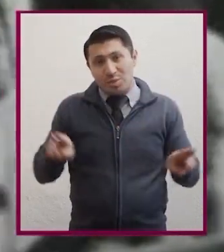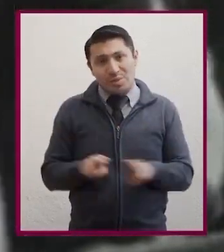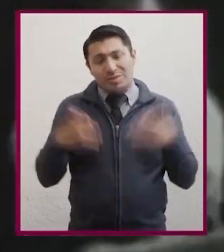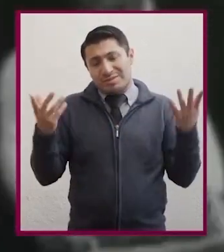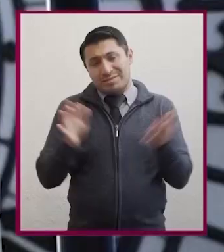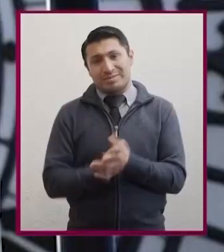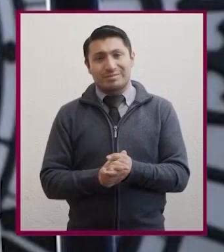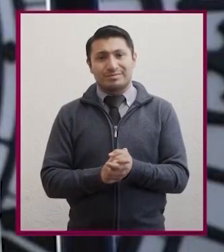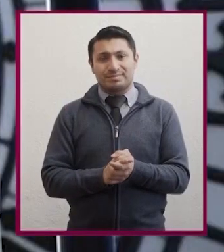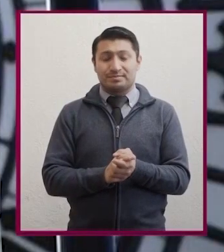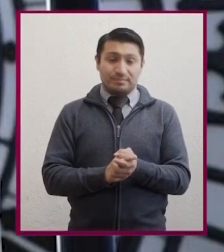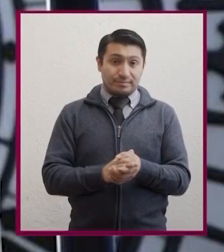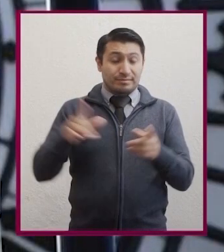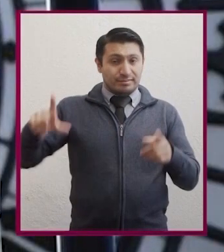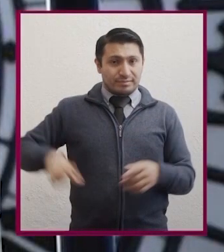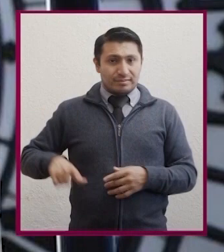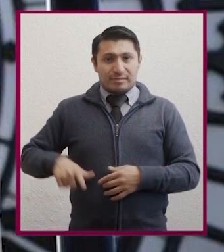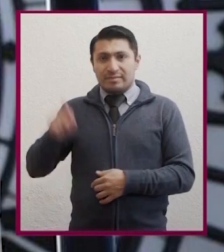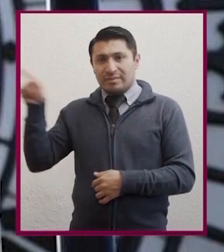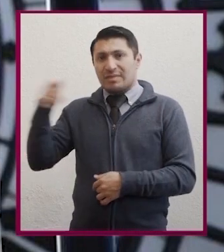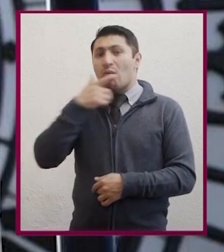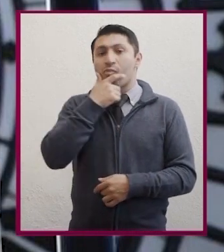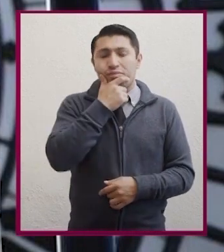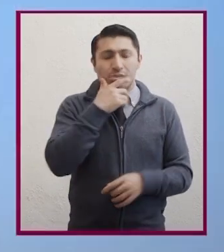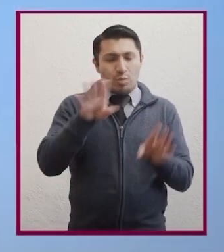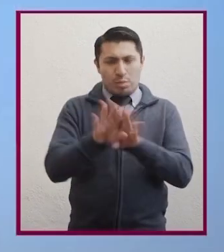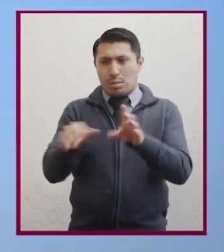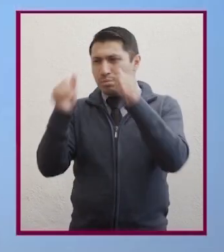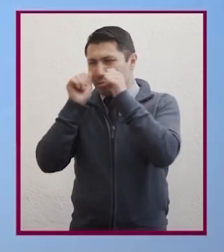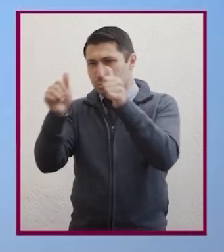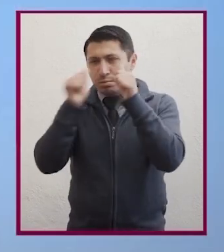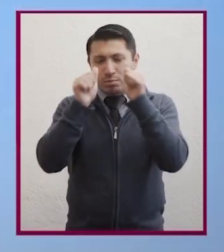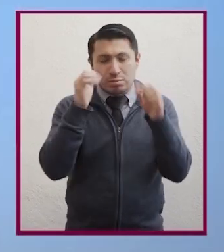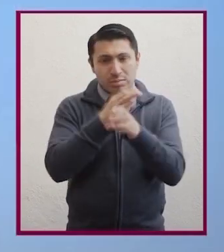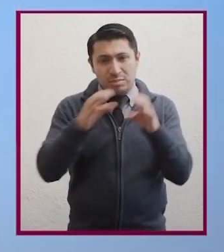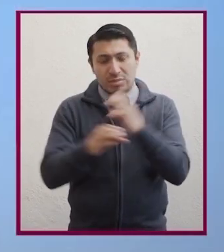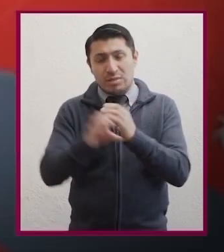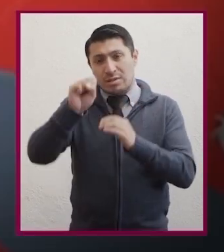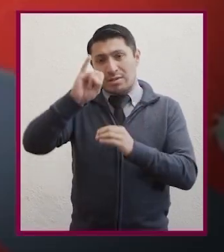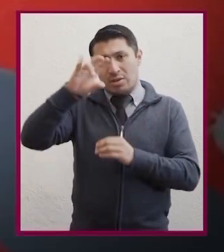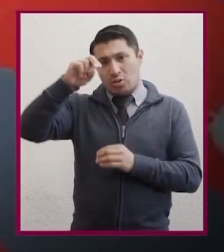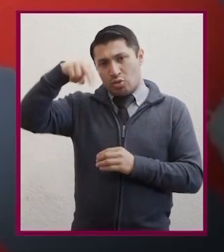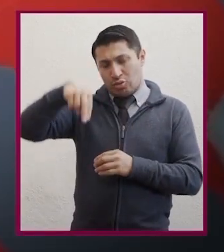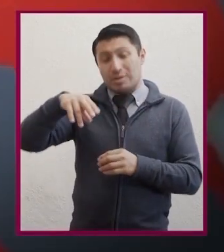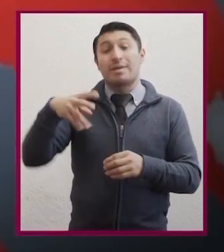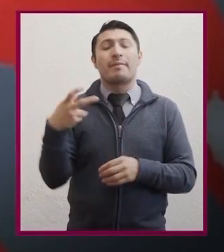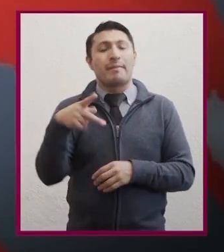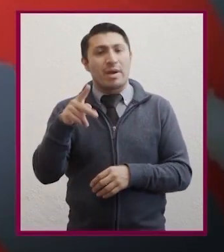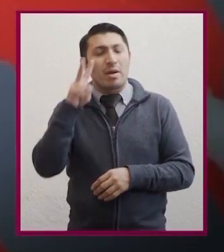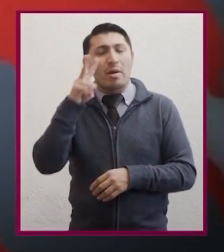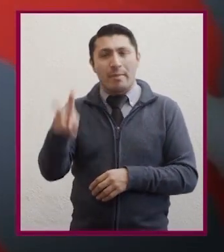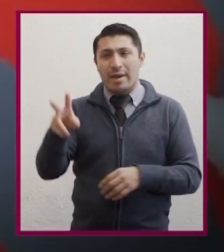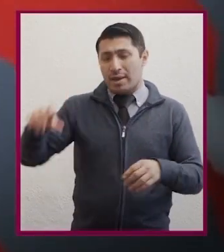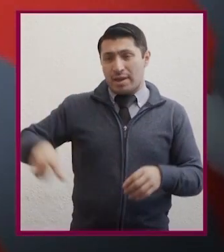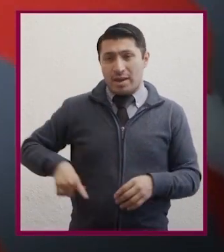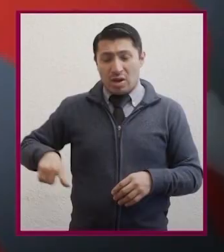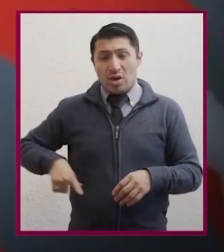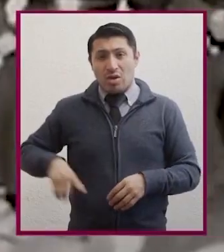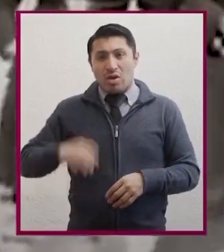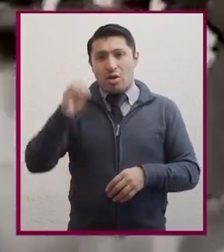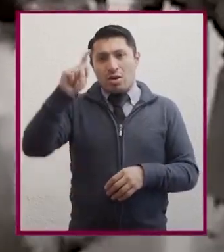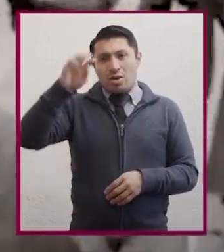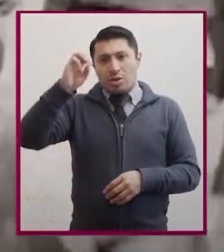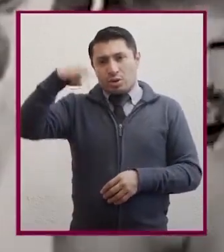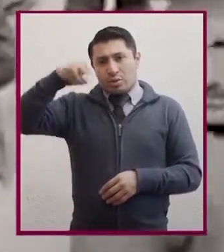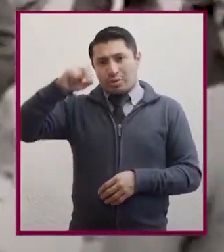estilo europeo. El gobierno británico estaba al tanto de las acciones de los sionistas y, al ver que el Imperio Otomano avanzaba por